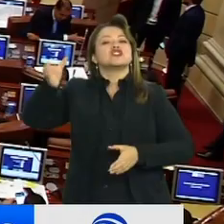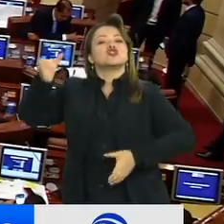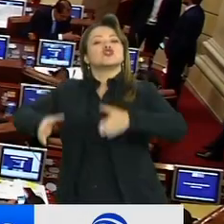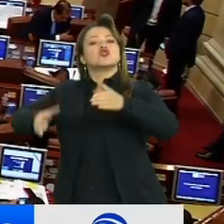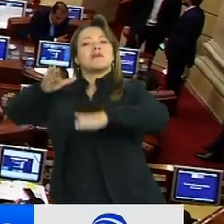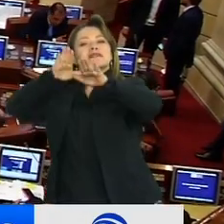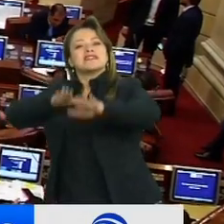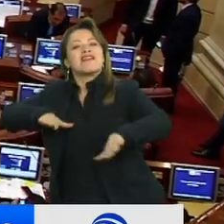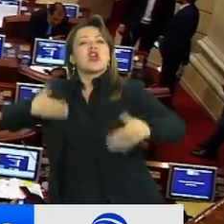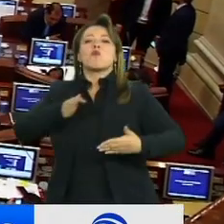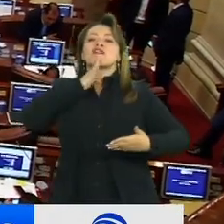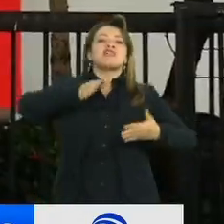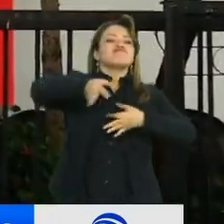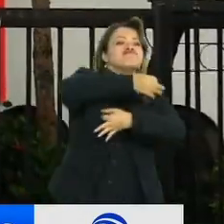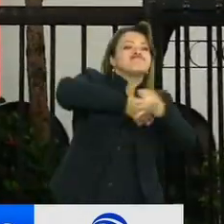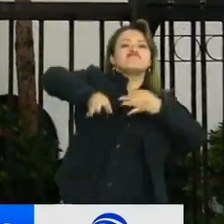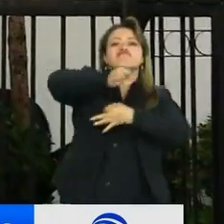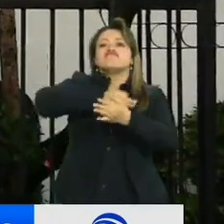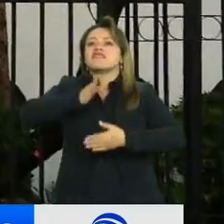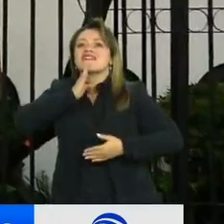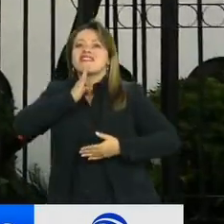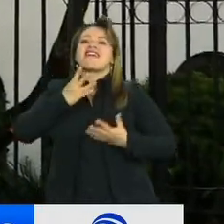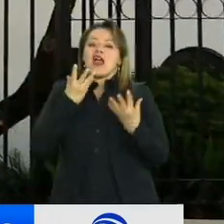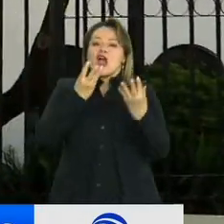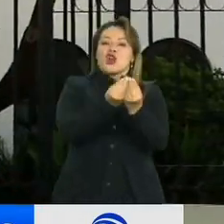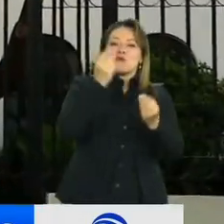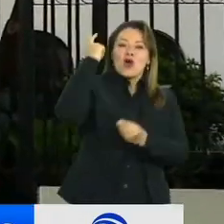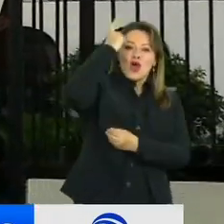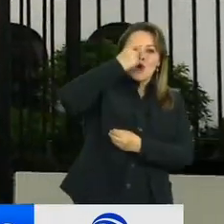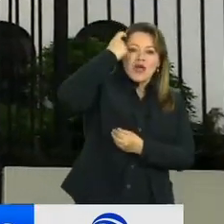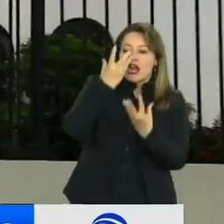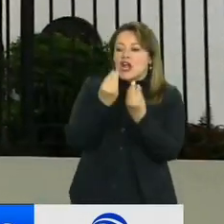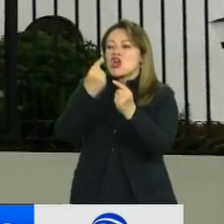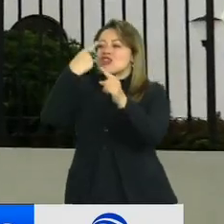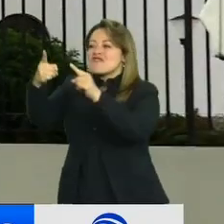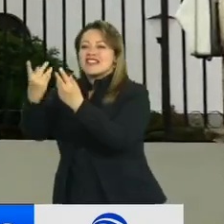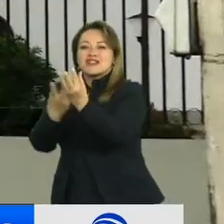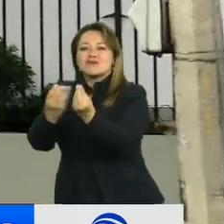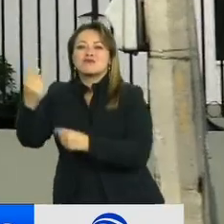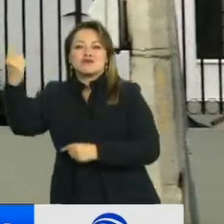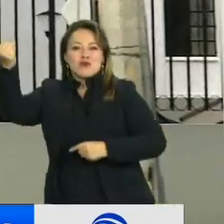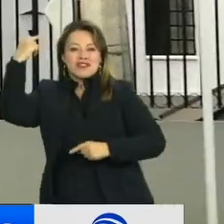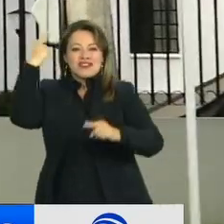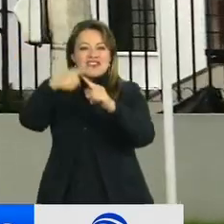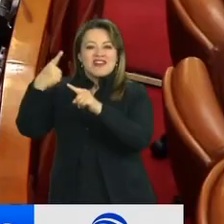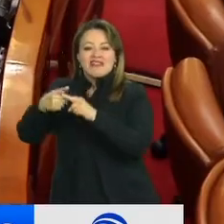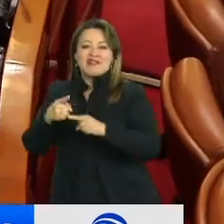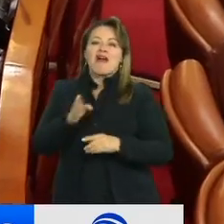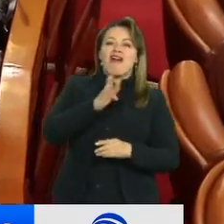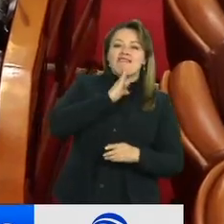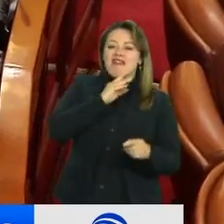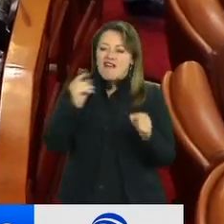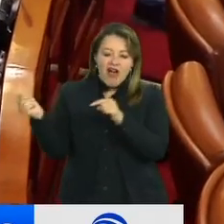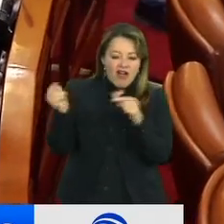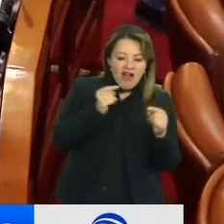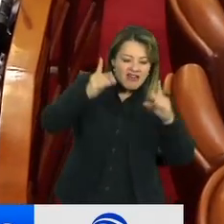de Representantes. En estos momentos están reunidos tanto la bancada de gobierno como diferentes compromisarios de los partidos políticos definiendo ese acuerdo final en